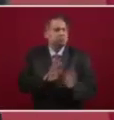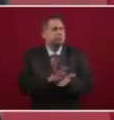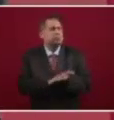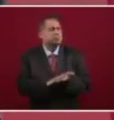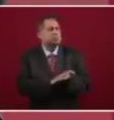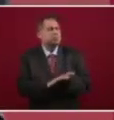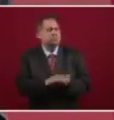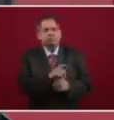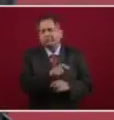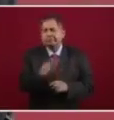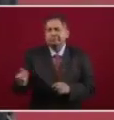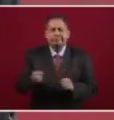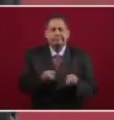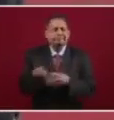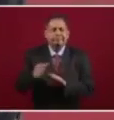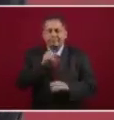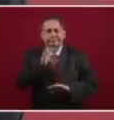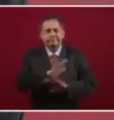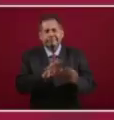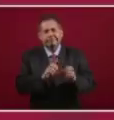el pago.